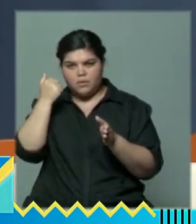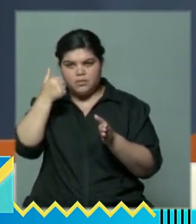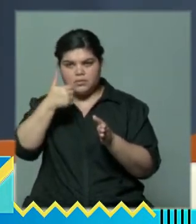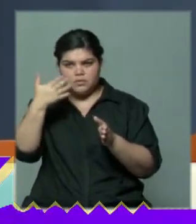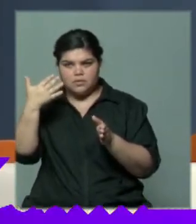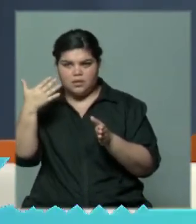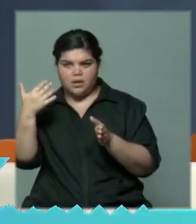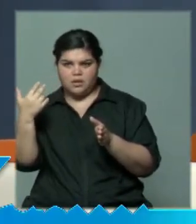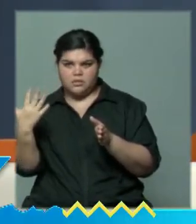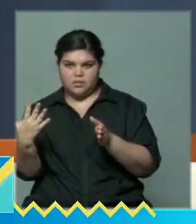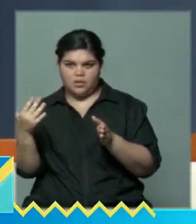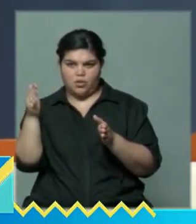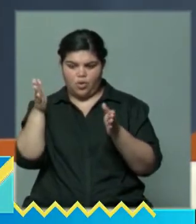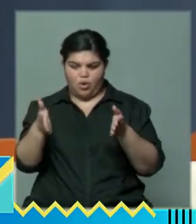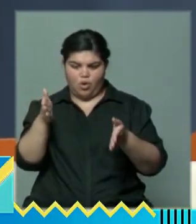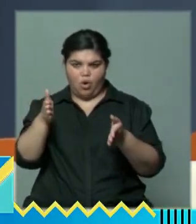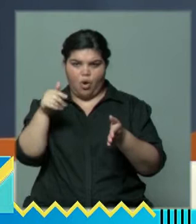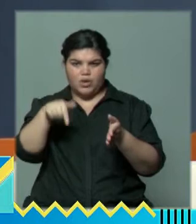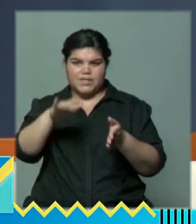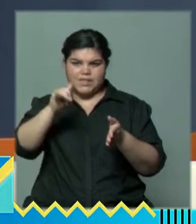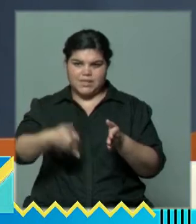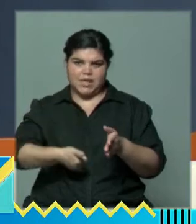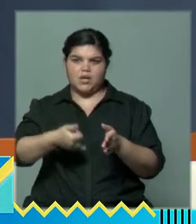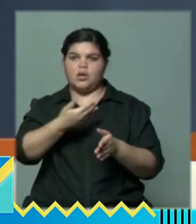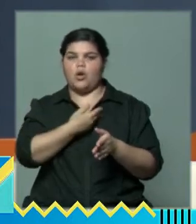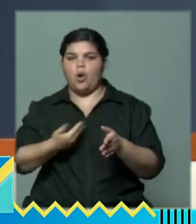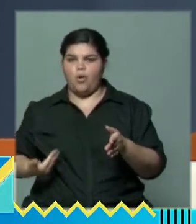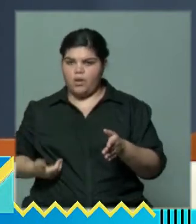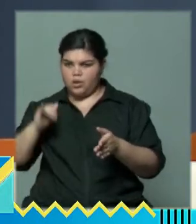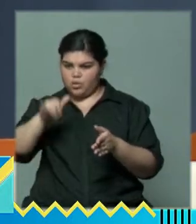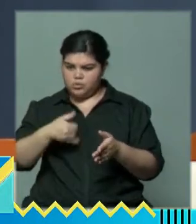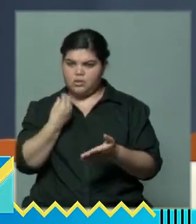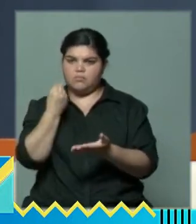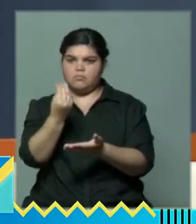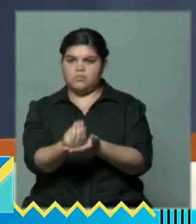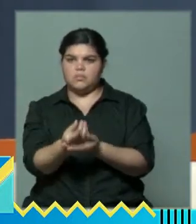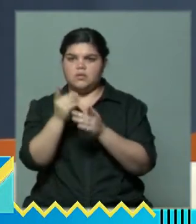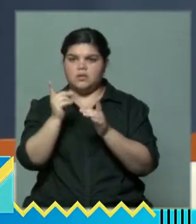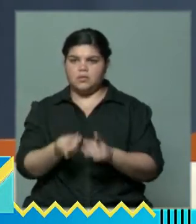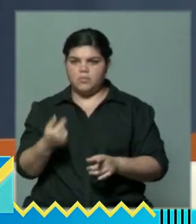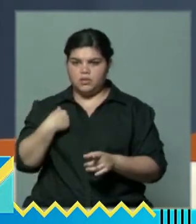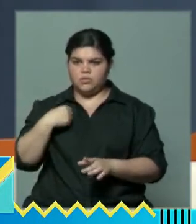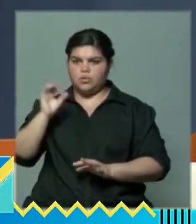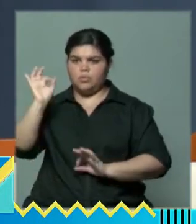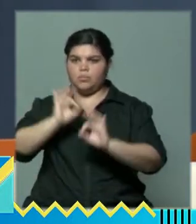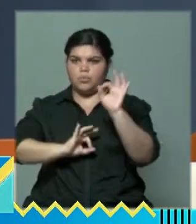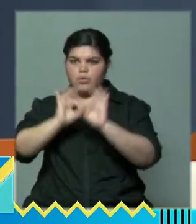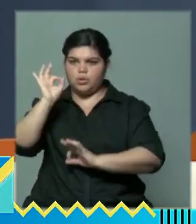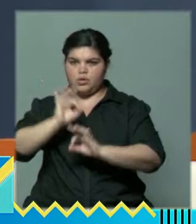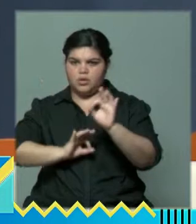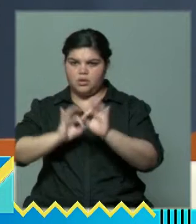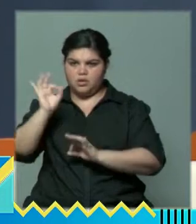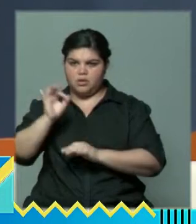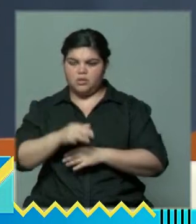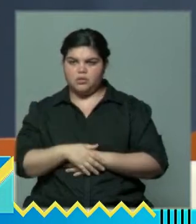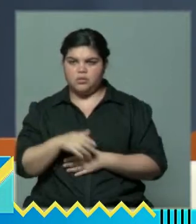código. Sí creo que está desactualizado, hay que actualizarlo. De hecho, yo he presentado un proyecto mucho más moderno, con las normas tendientes a las normas modernas del Código de Convivencia, que lo se está